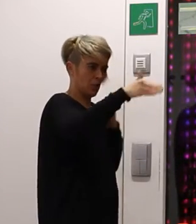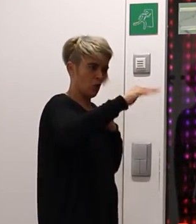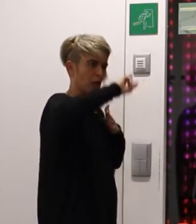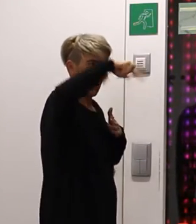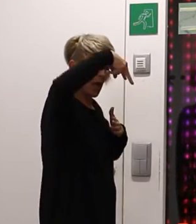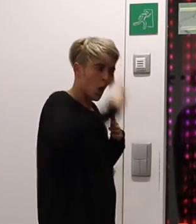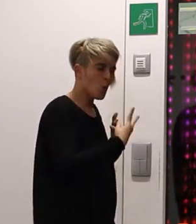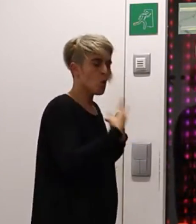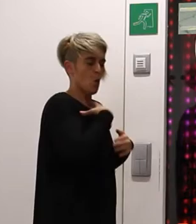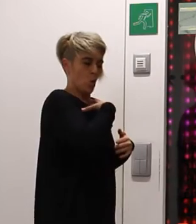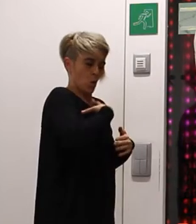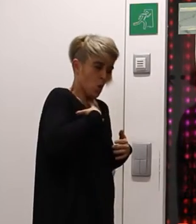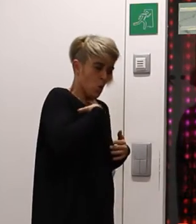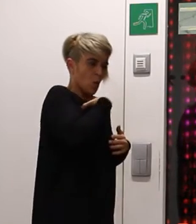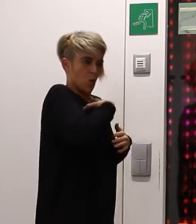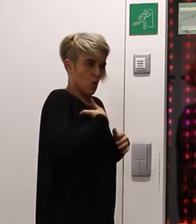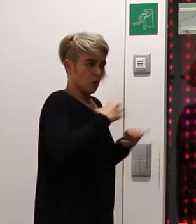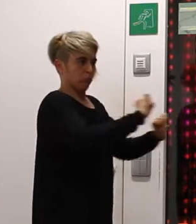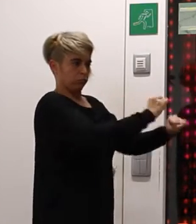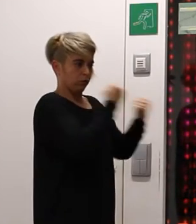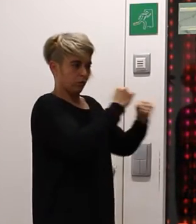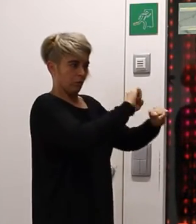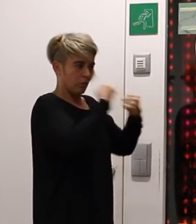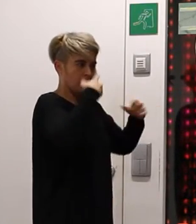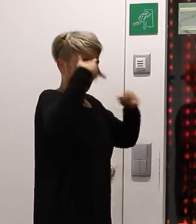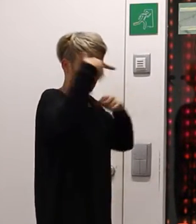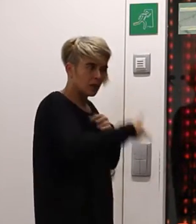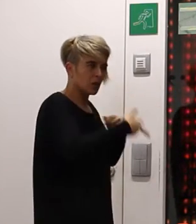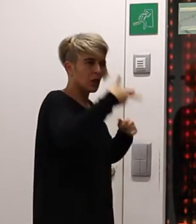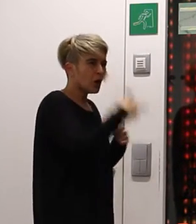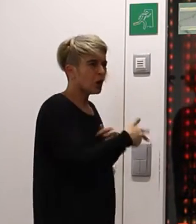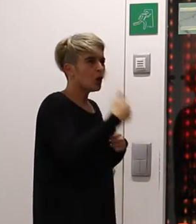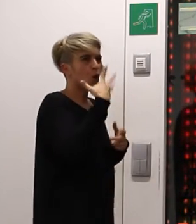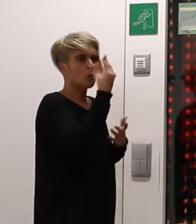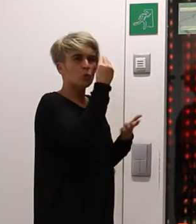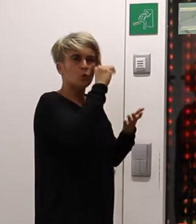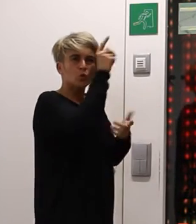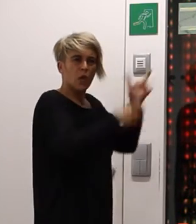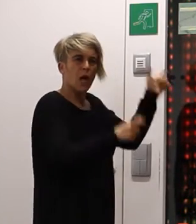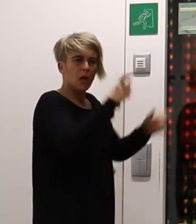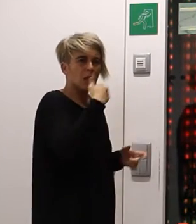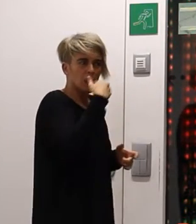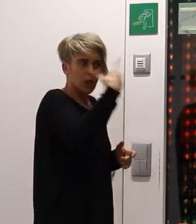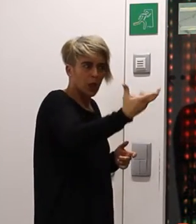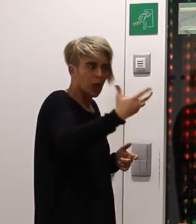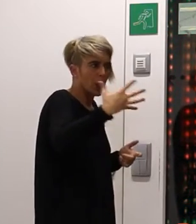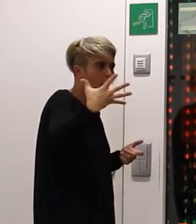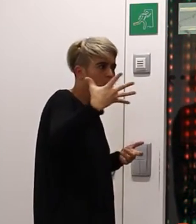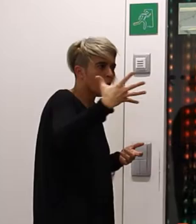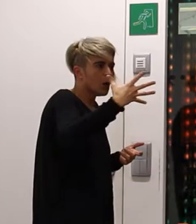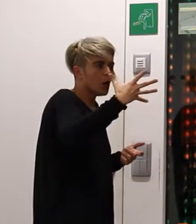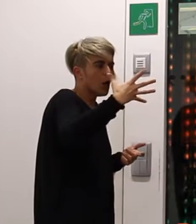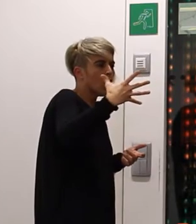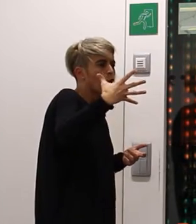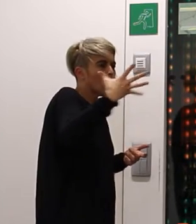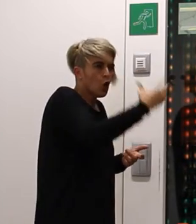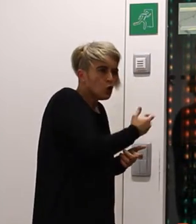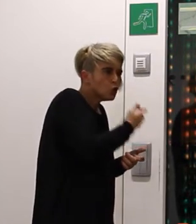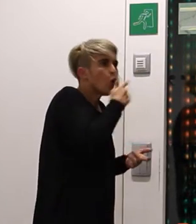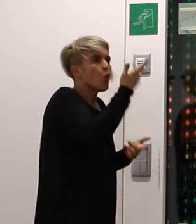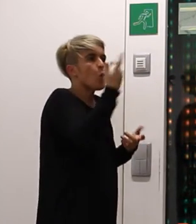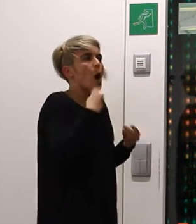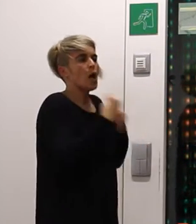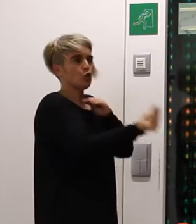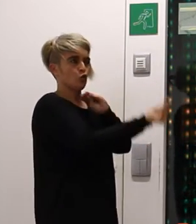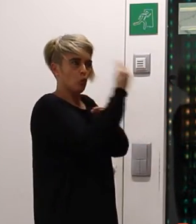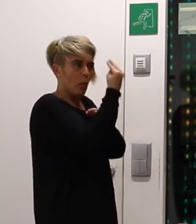las trabas. Mucha gente dice, ostras, con todo lo que has dicho, que os hace el gobierno con las retiradas de primas, subvenciones, que